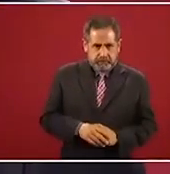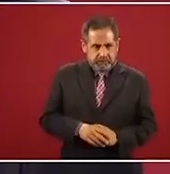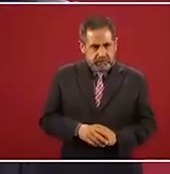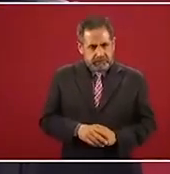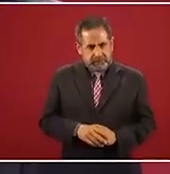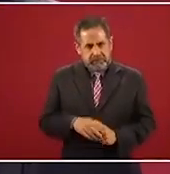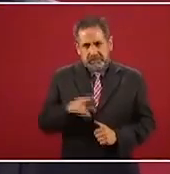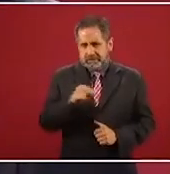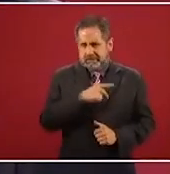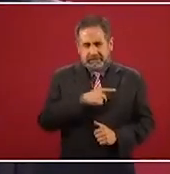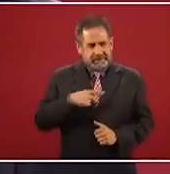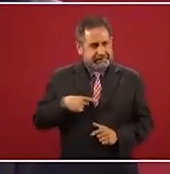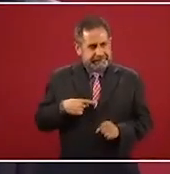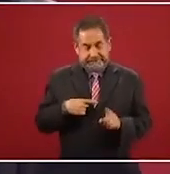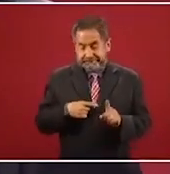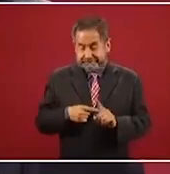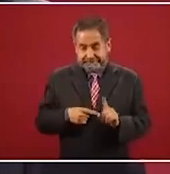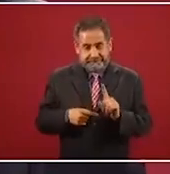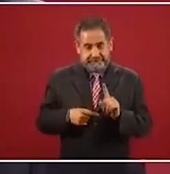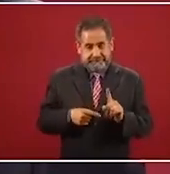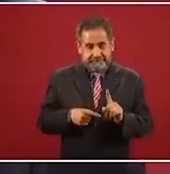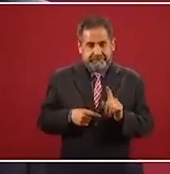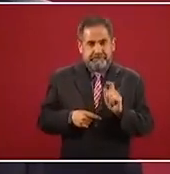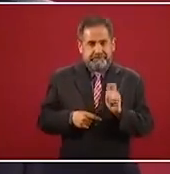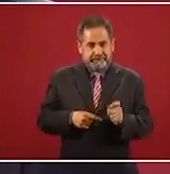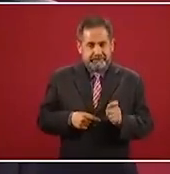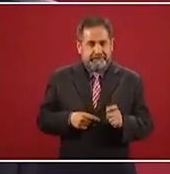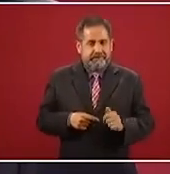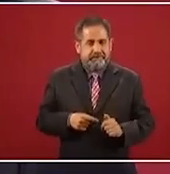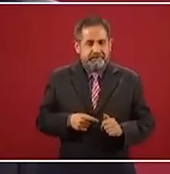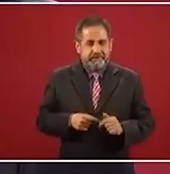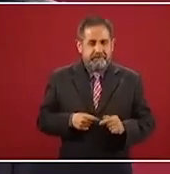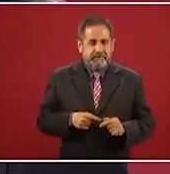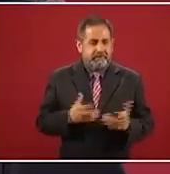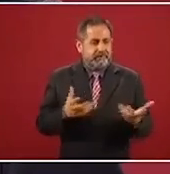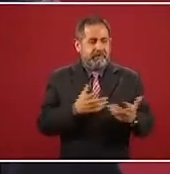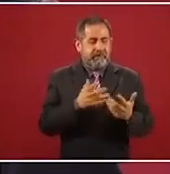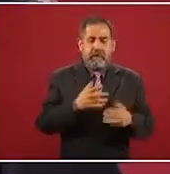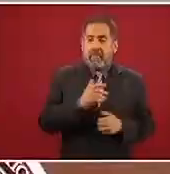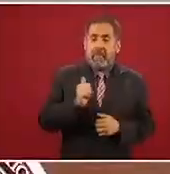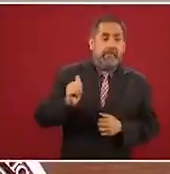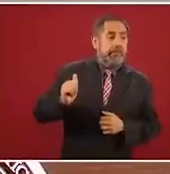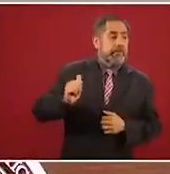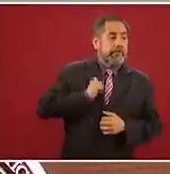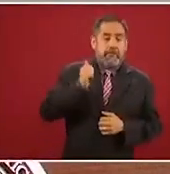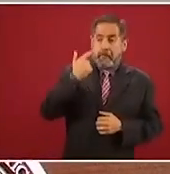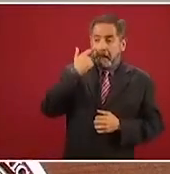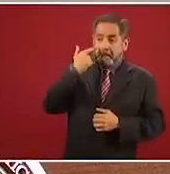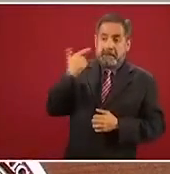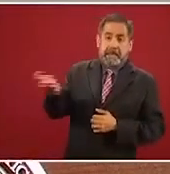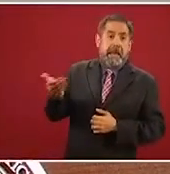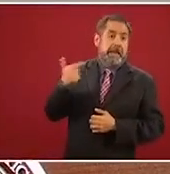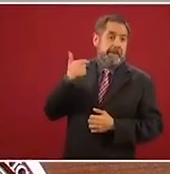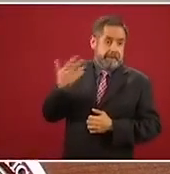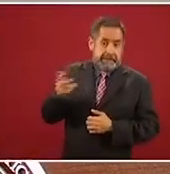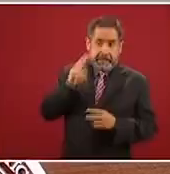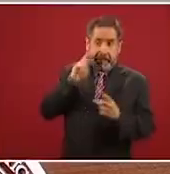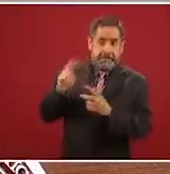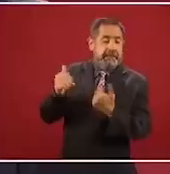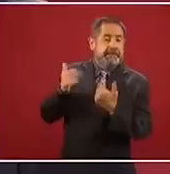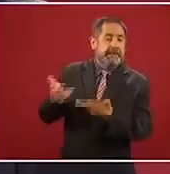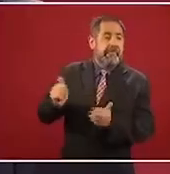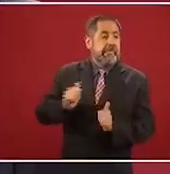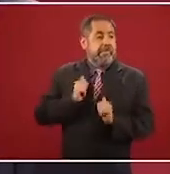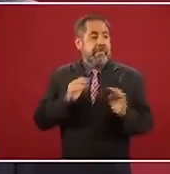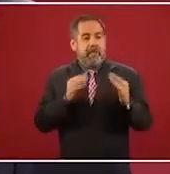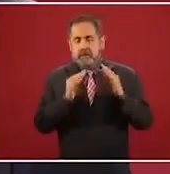no debe de actuarse con oportunismo. O sea, es un asunto